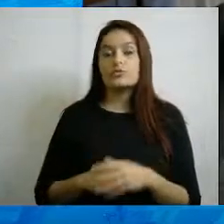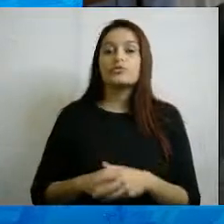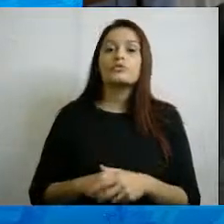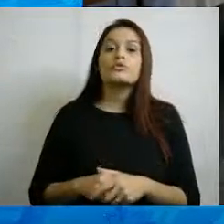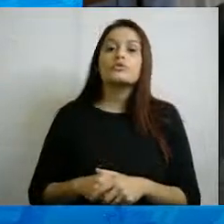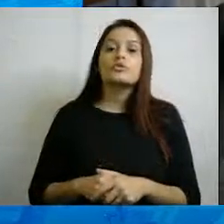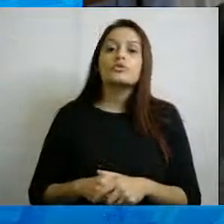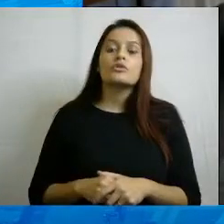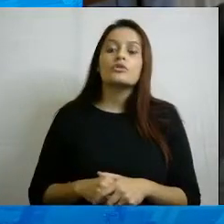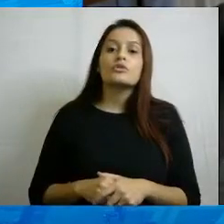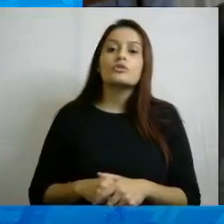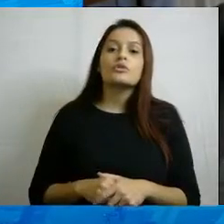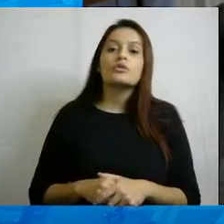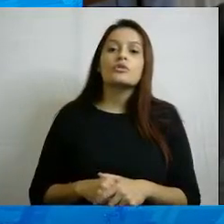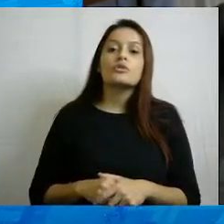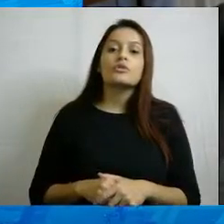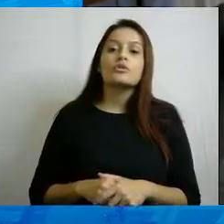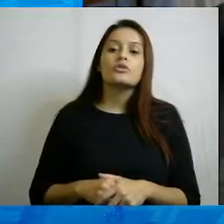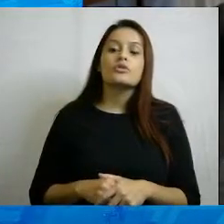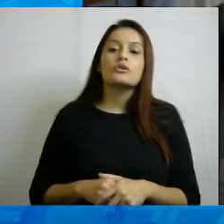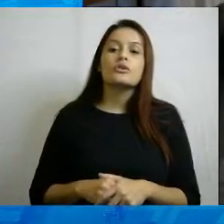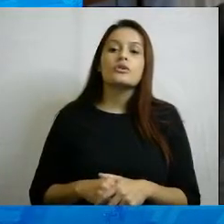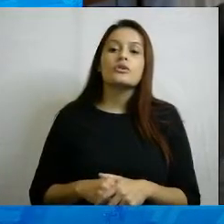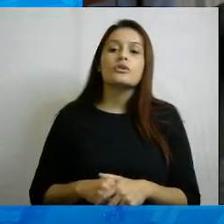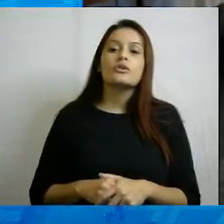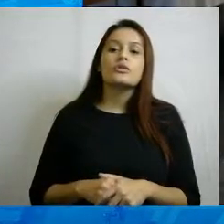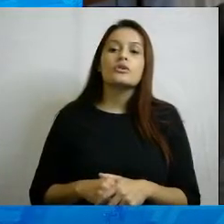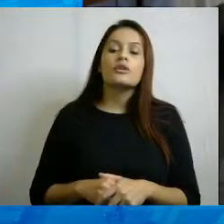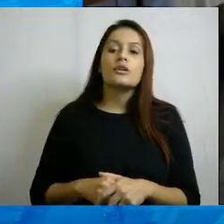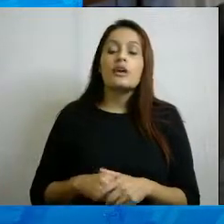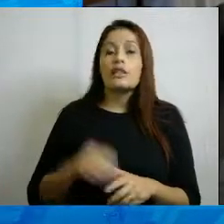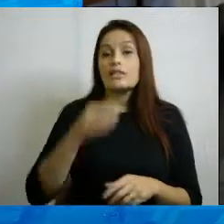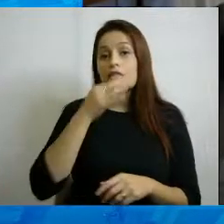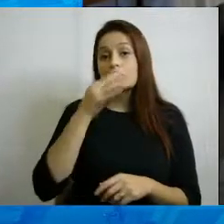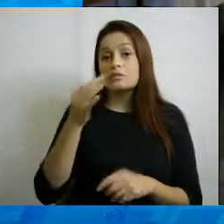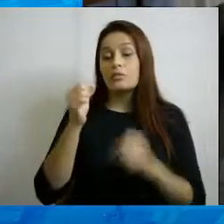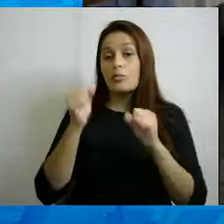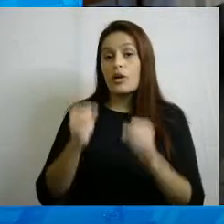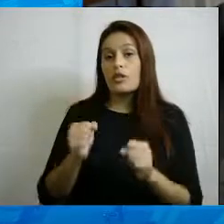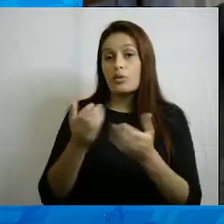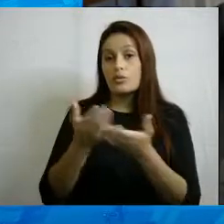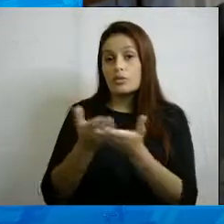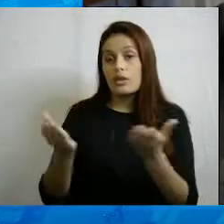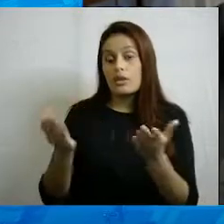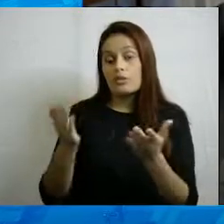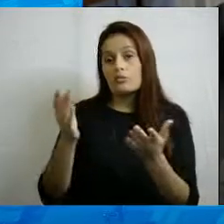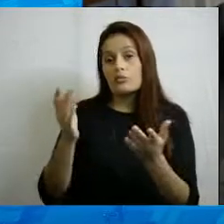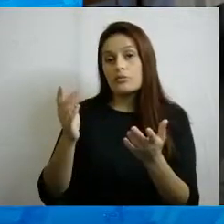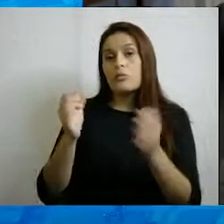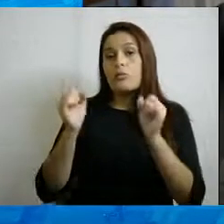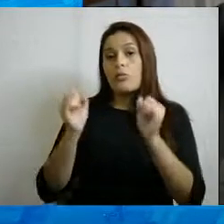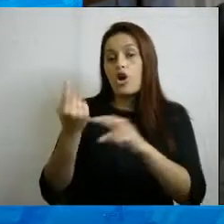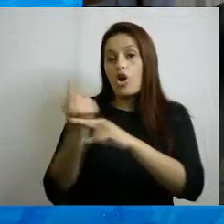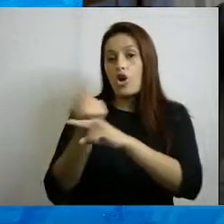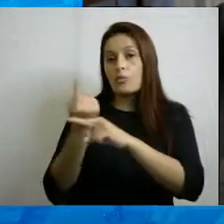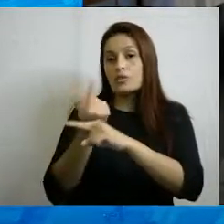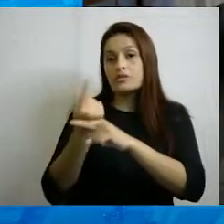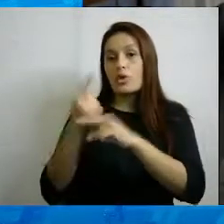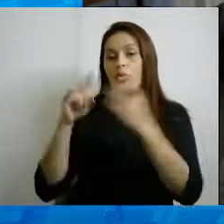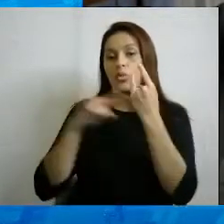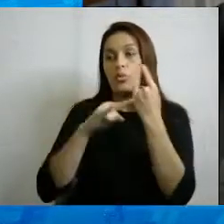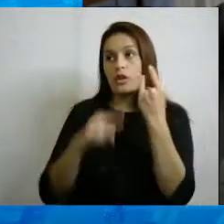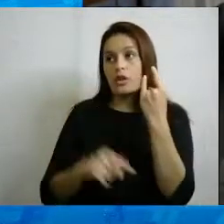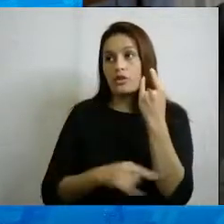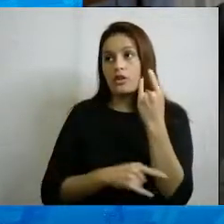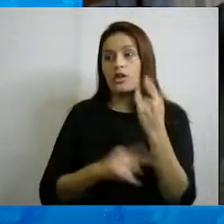consejo, le quiero proponer, vecina, que podamos, o sea, que pueda tener conversaciones con jurídico, está